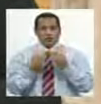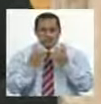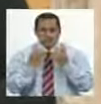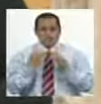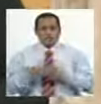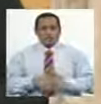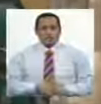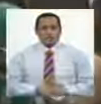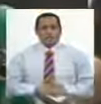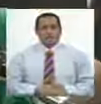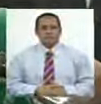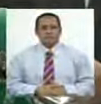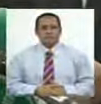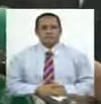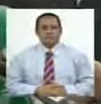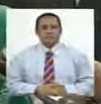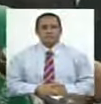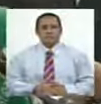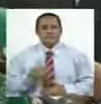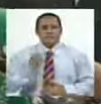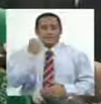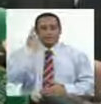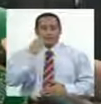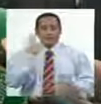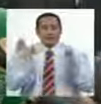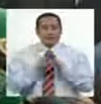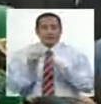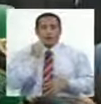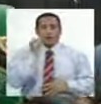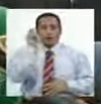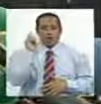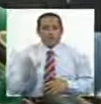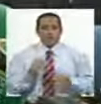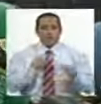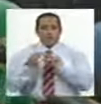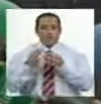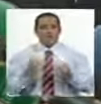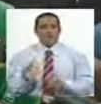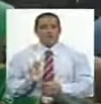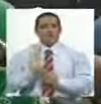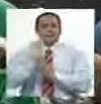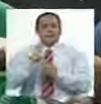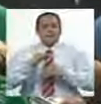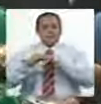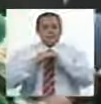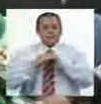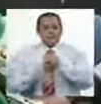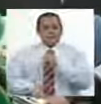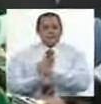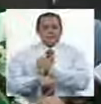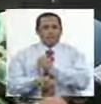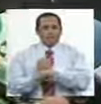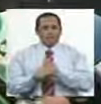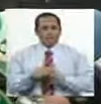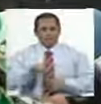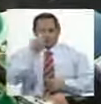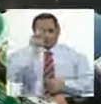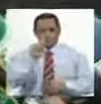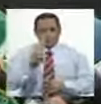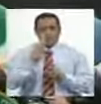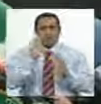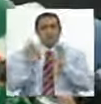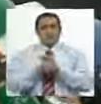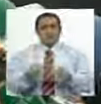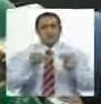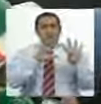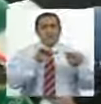particular. Hay que entender de que él dice, pues, por ejemplo, que representa la democracia del fútbol peruano, cuando el 98%